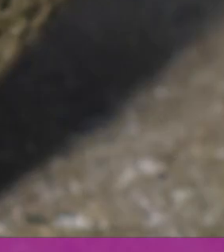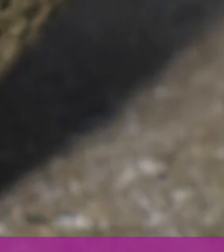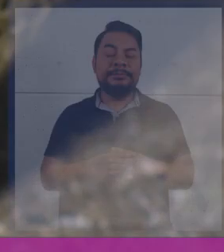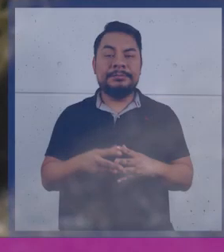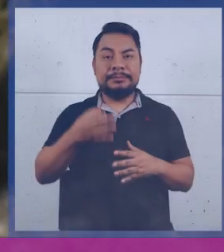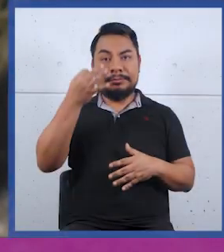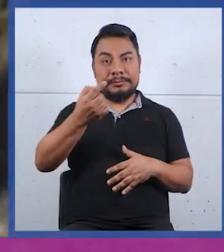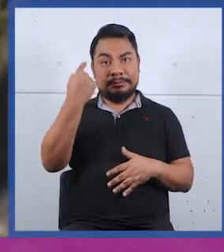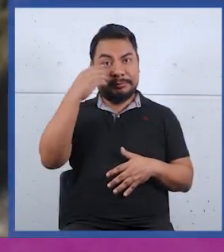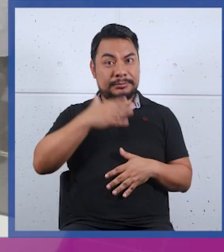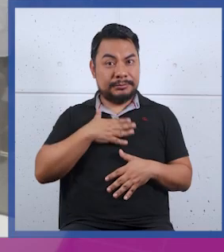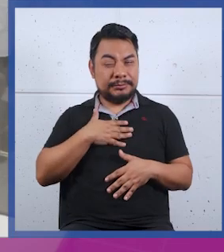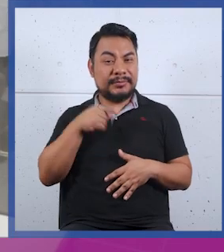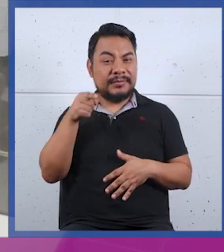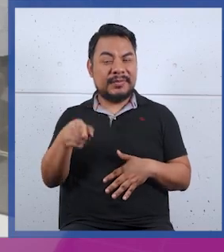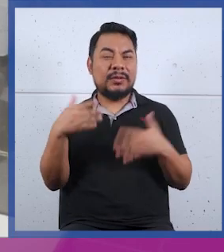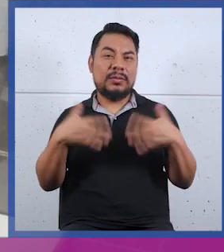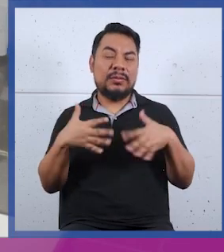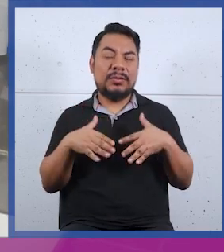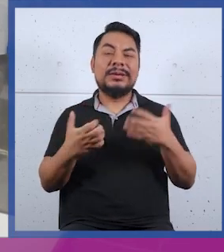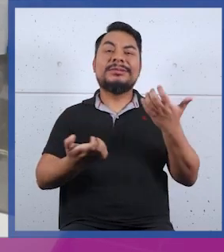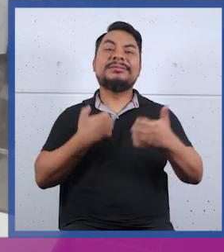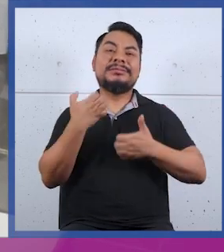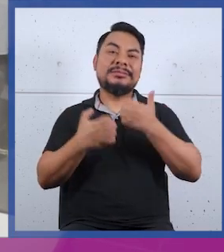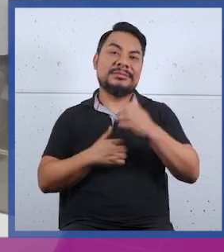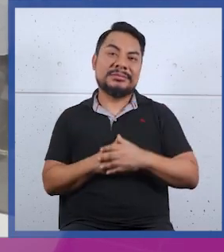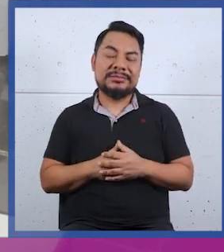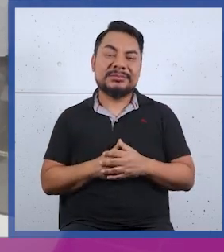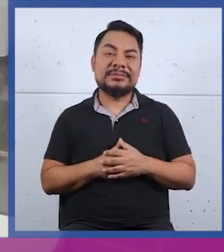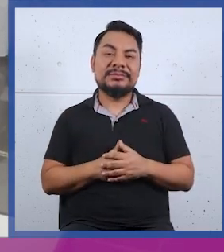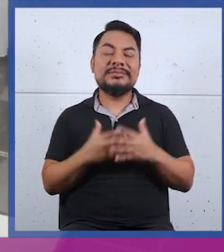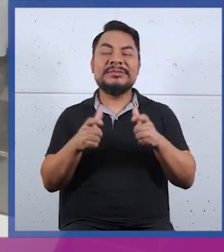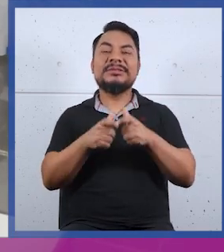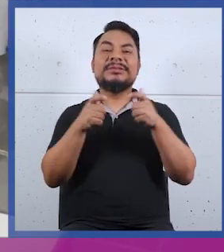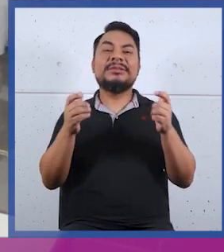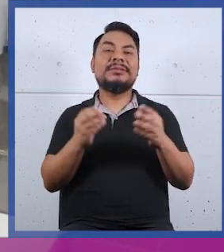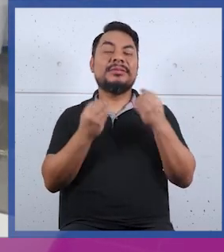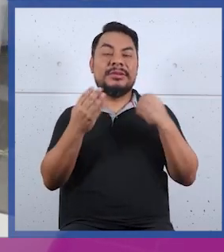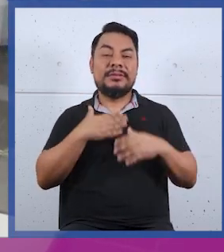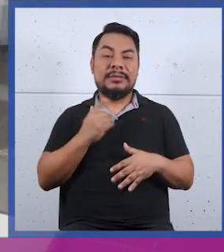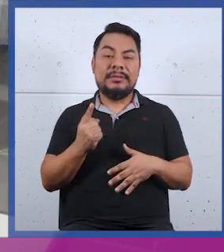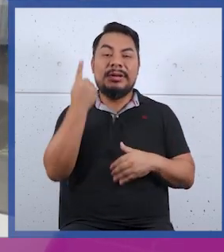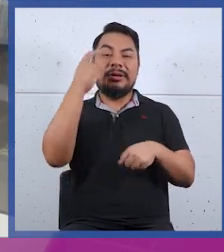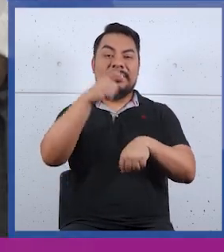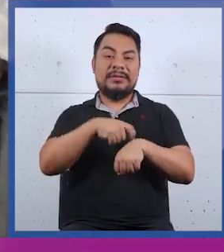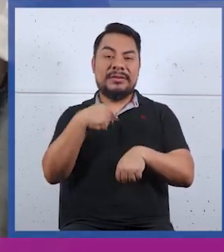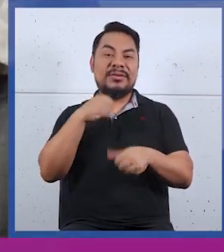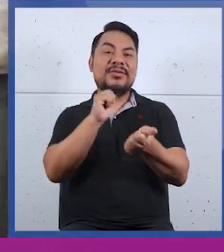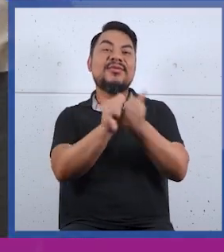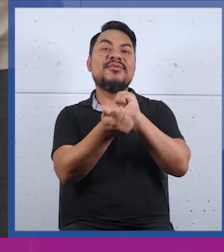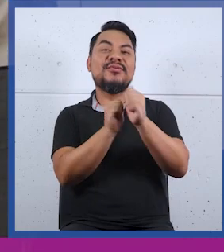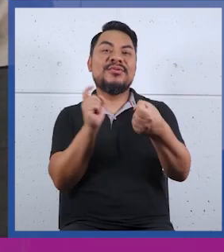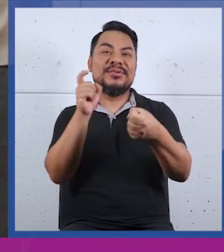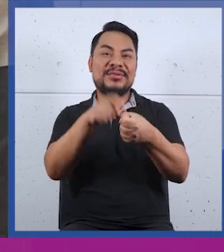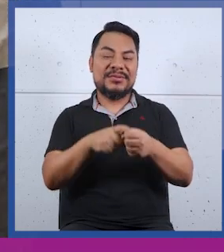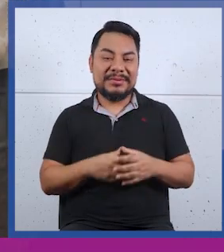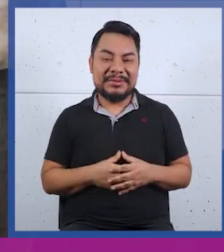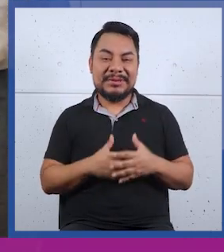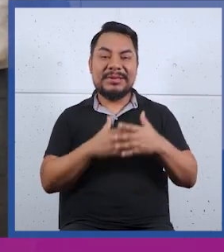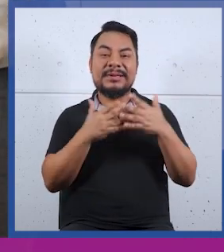La verdad para mí es una emoción grande porque es mi primera vez que estoy concursando